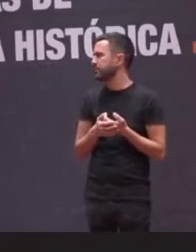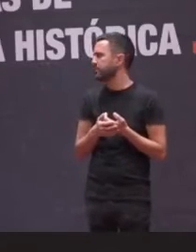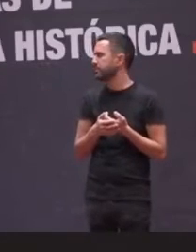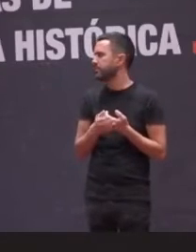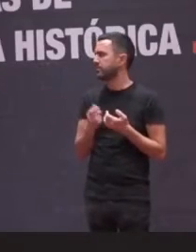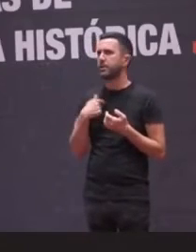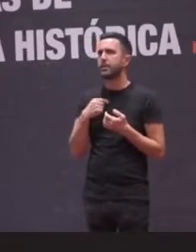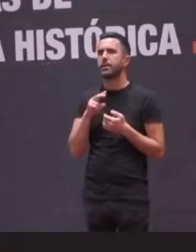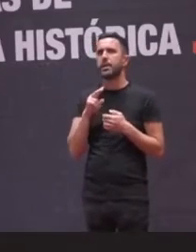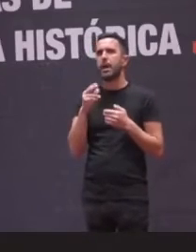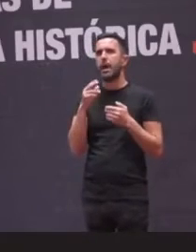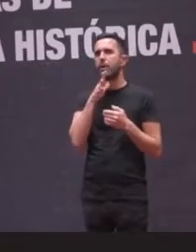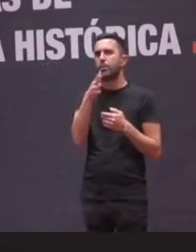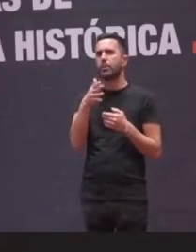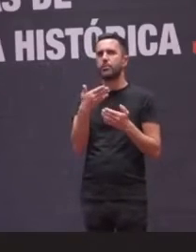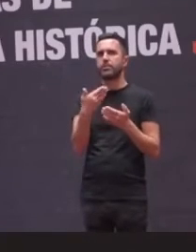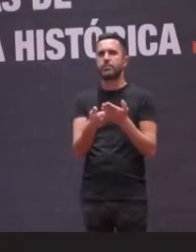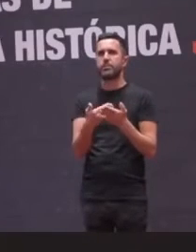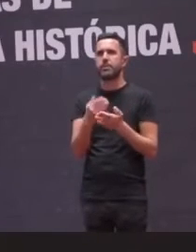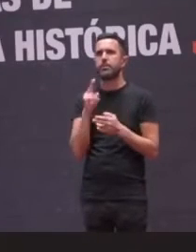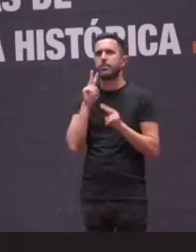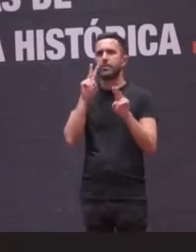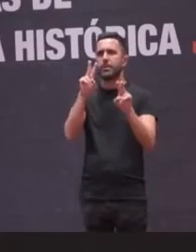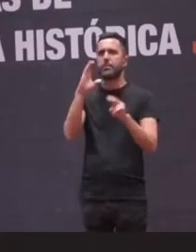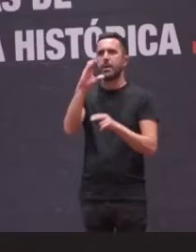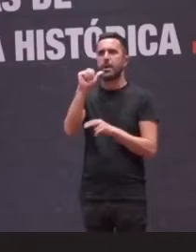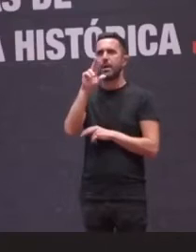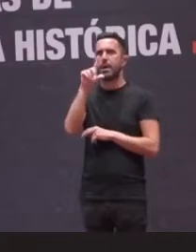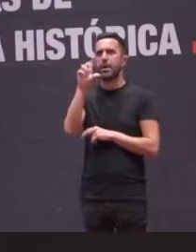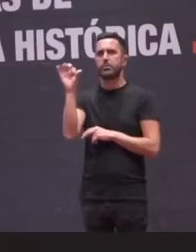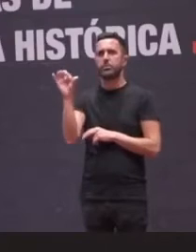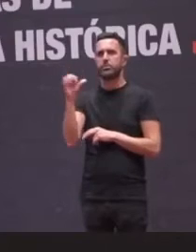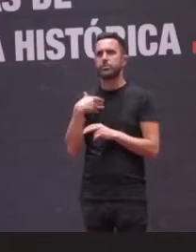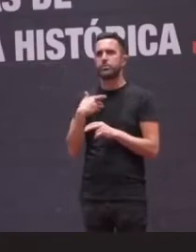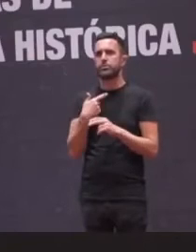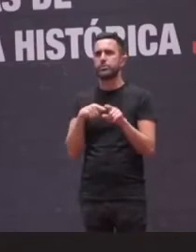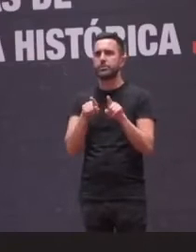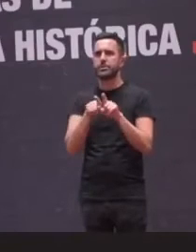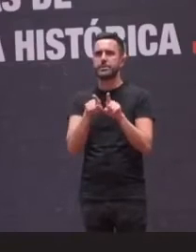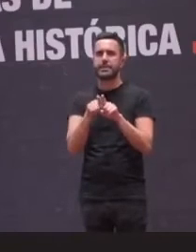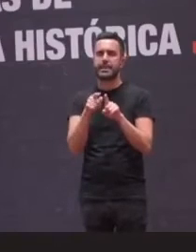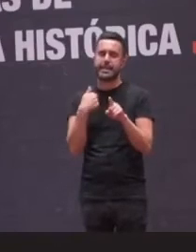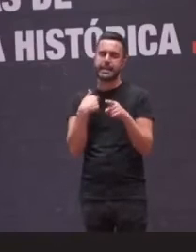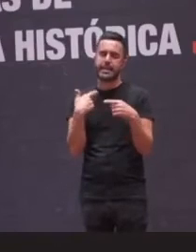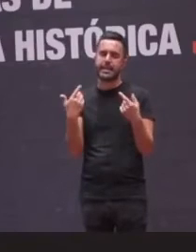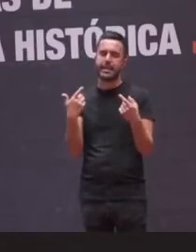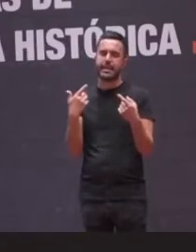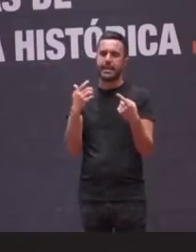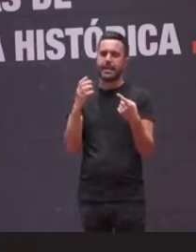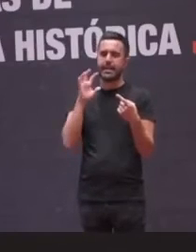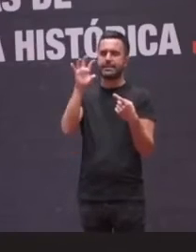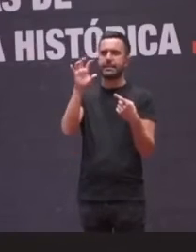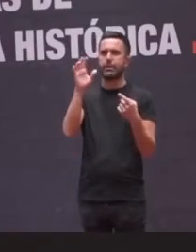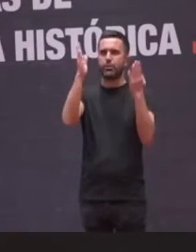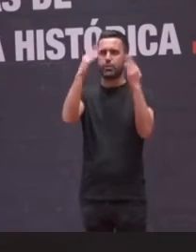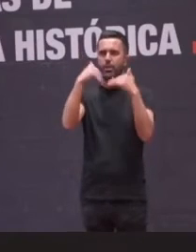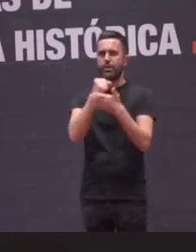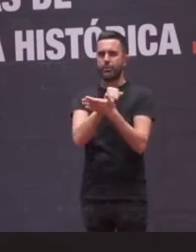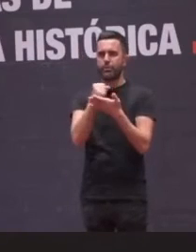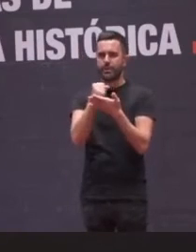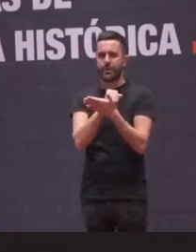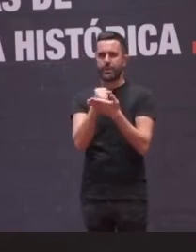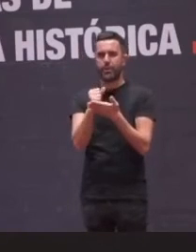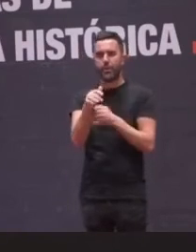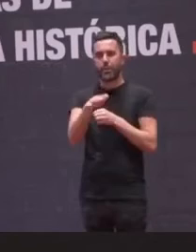para Carlos, é que non tiña, non, o Estado non tiña a documentación, nin carecía da base